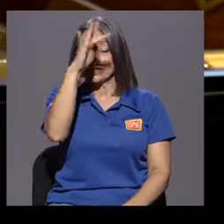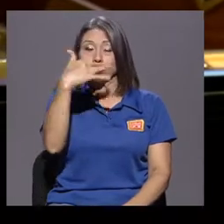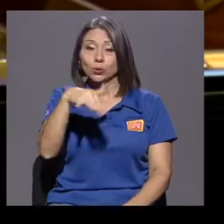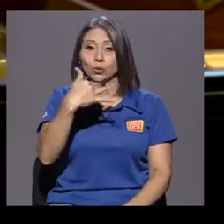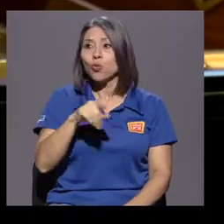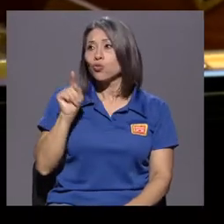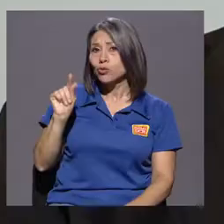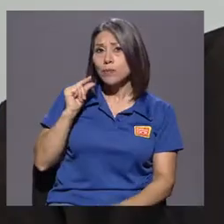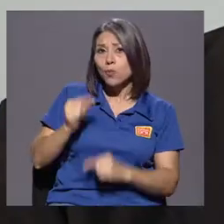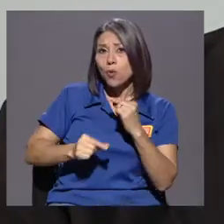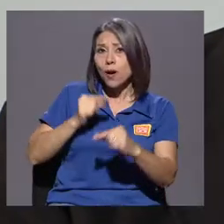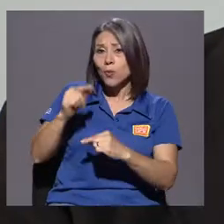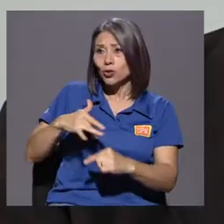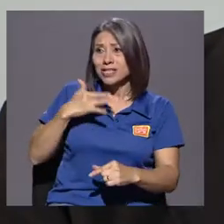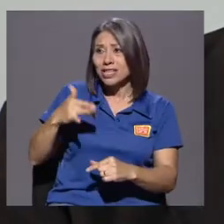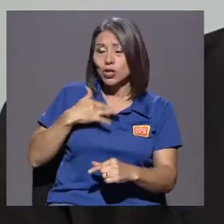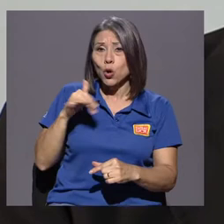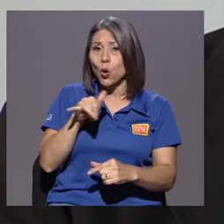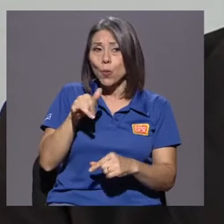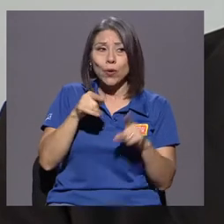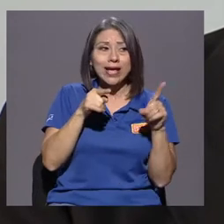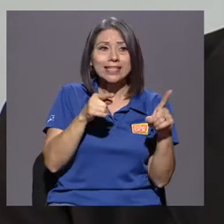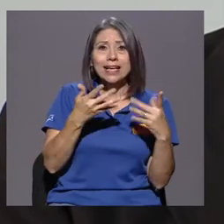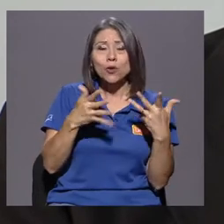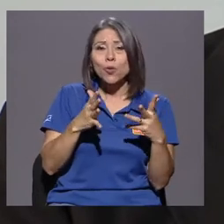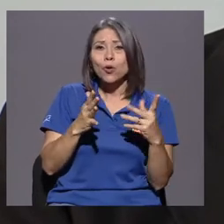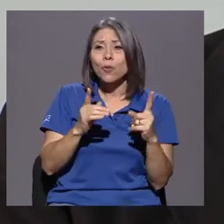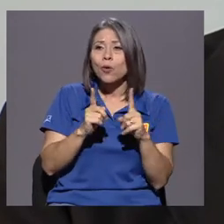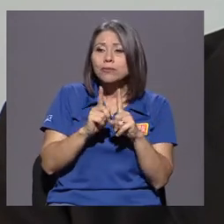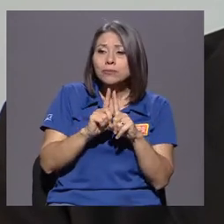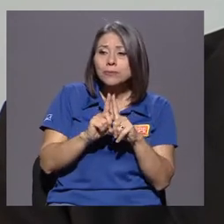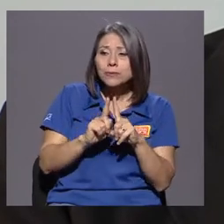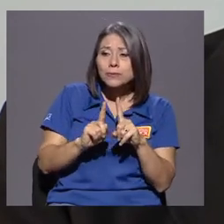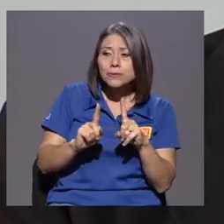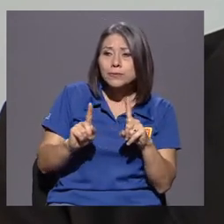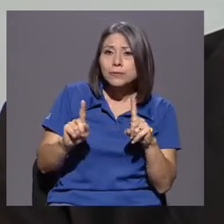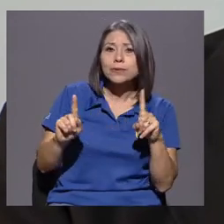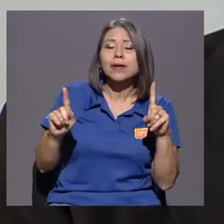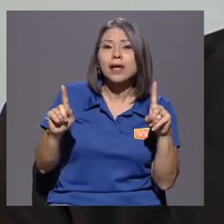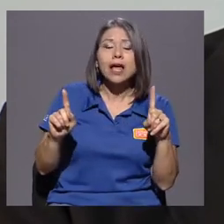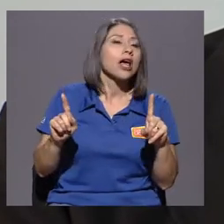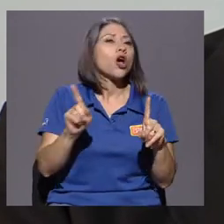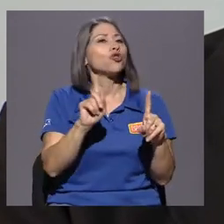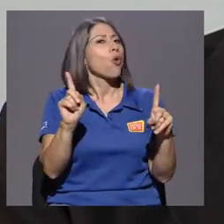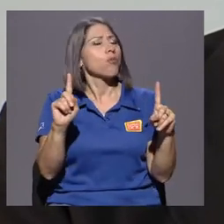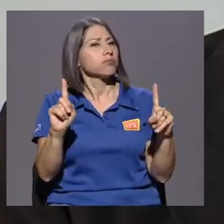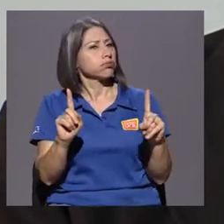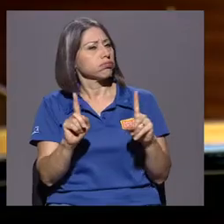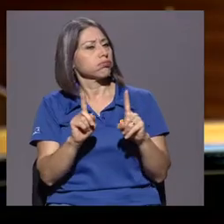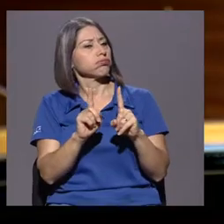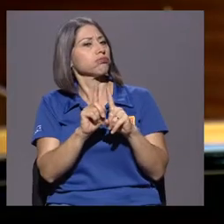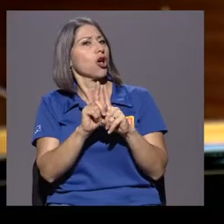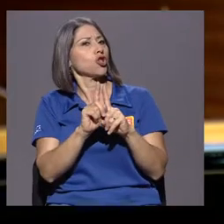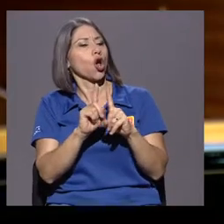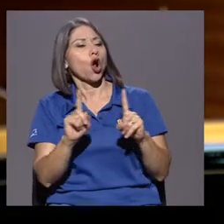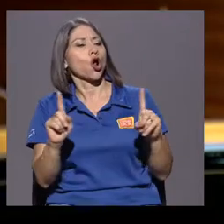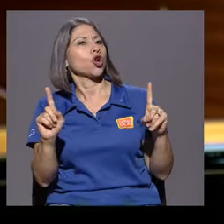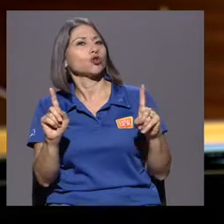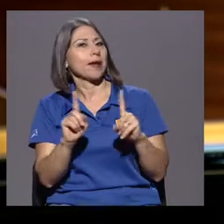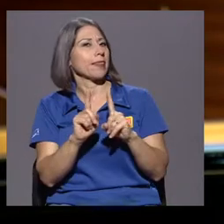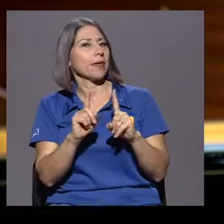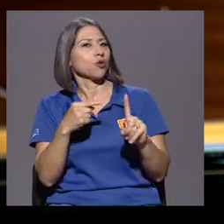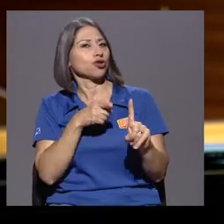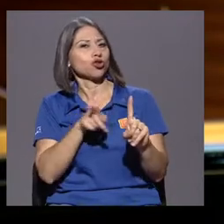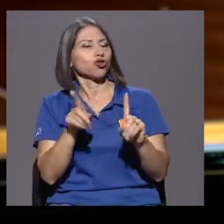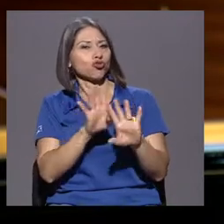poco a poco como había nada se fue perdiendo también de usted digamos mira nunca nos perdimos el uno al otro lo que pasa es que en el año